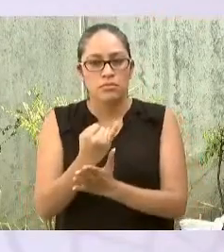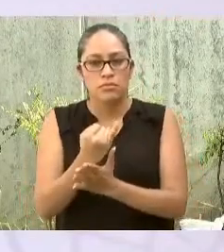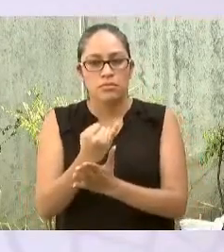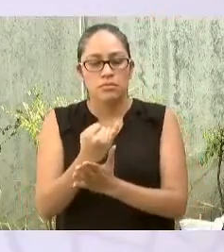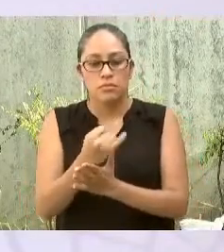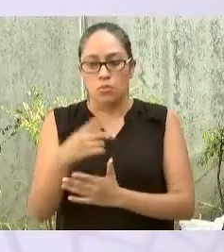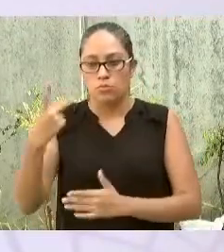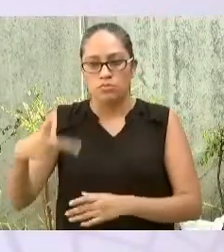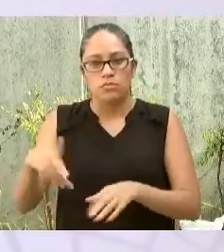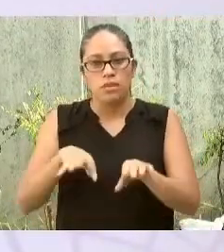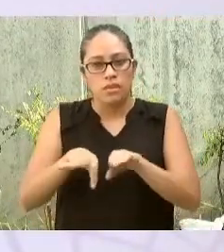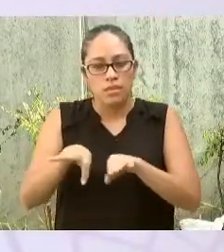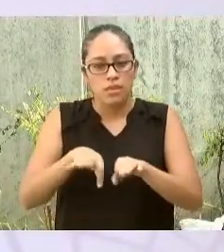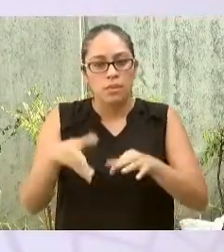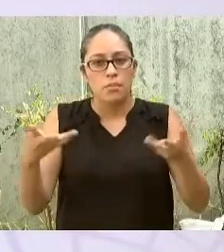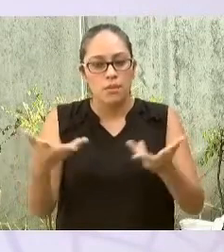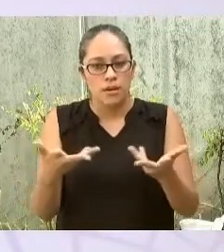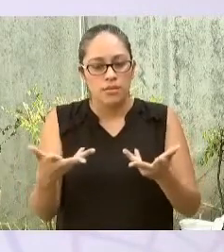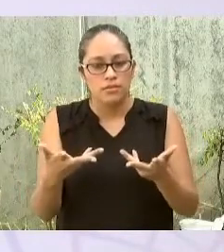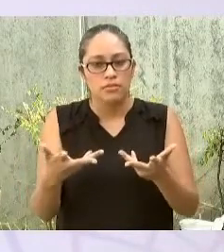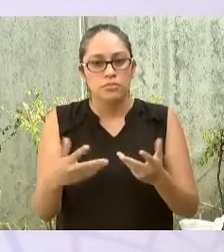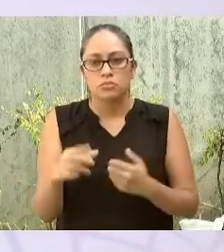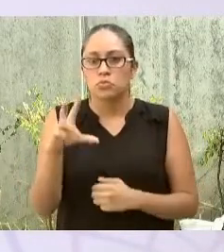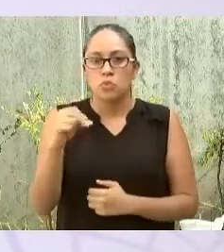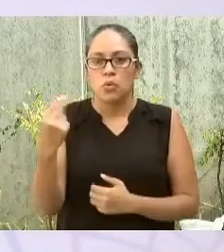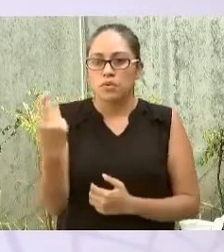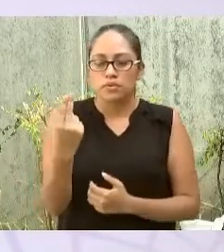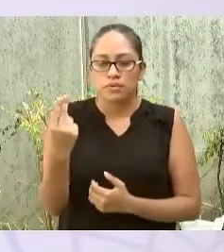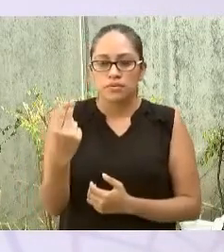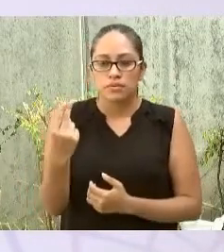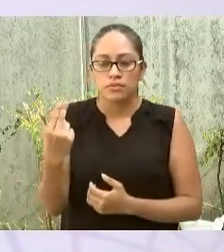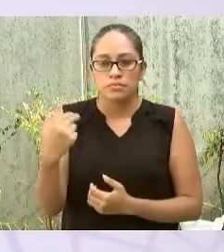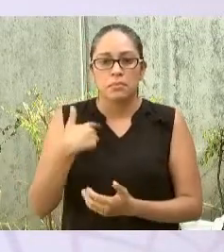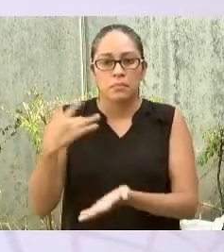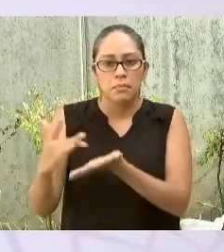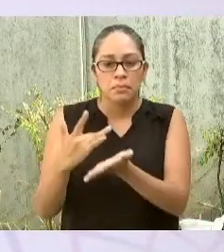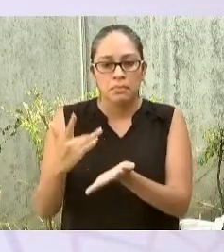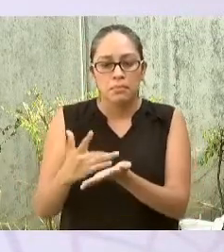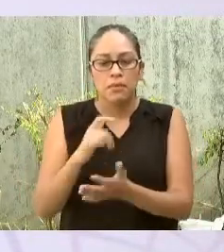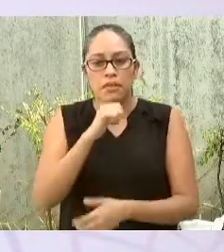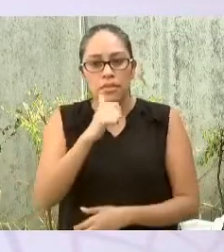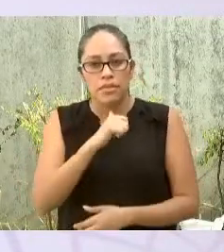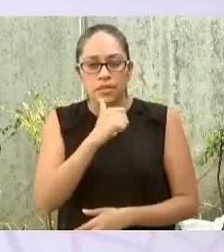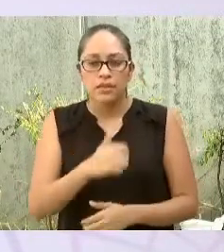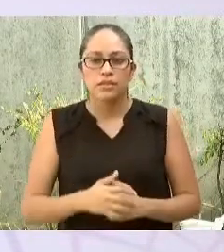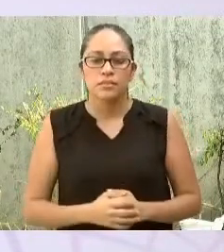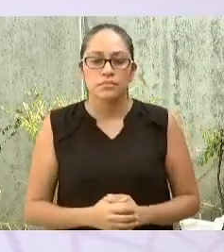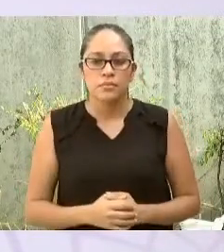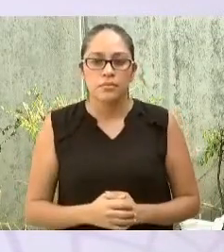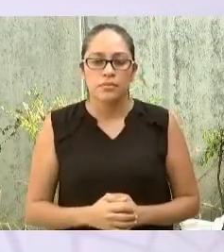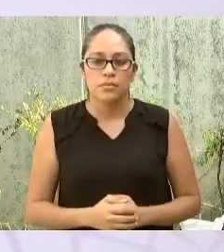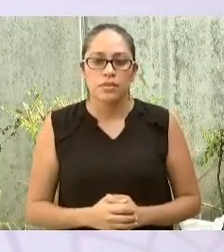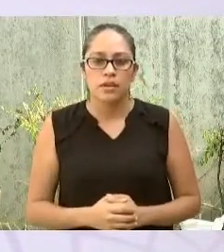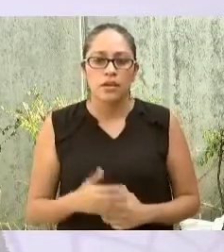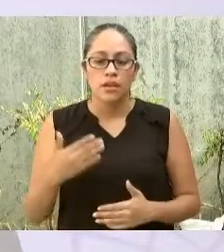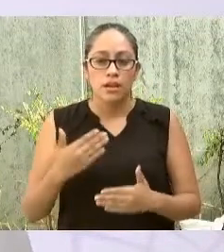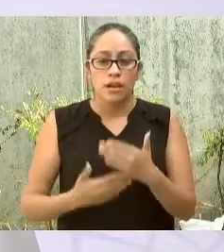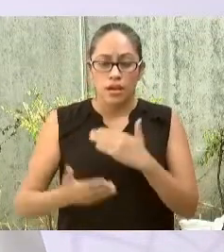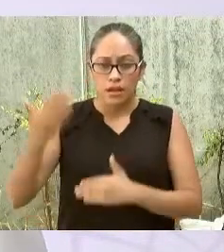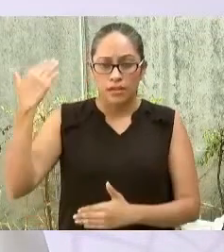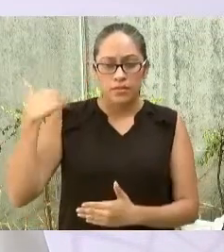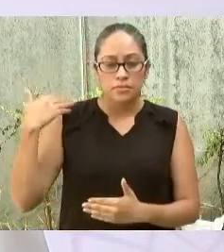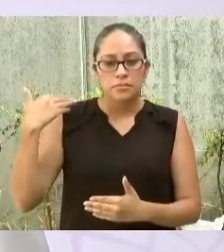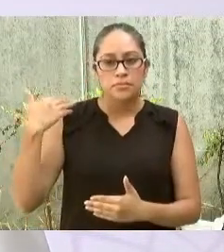hace su trabajo. Además, hay el antecedente de que siempre,